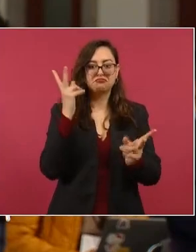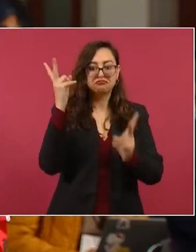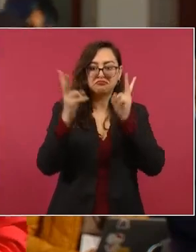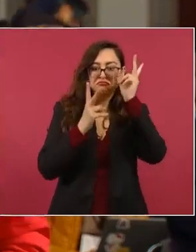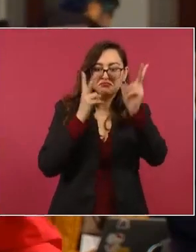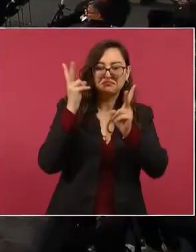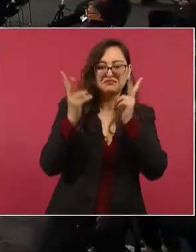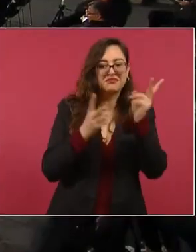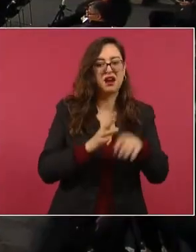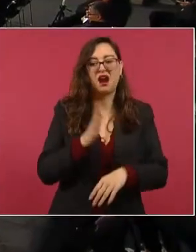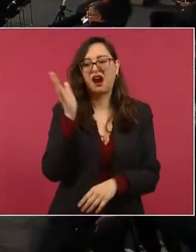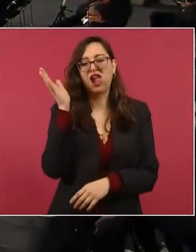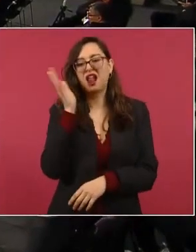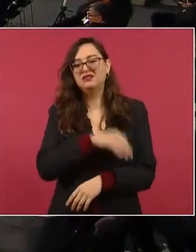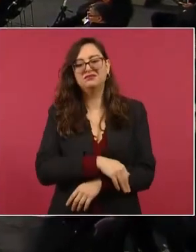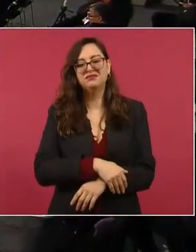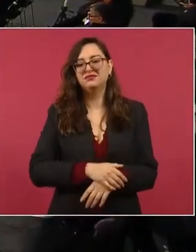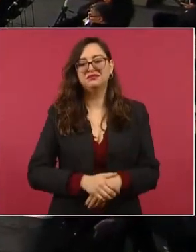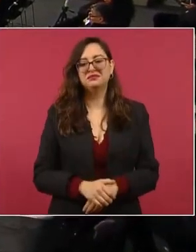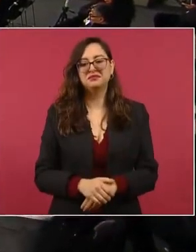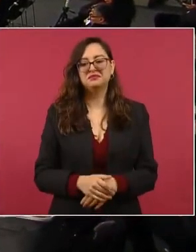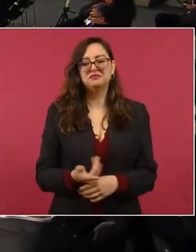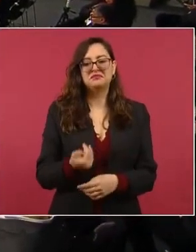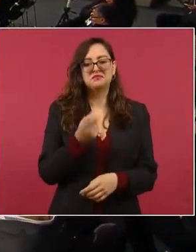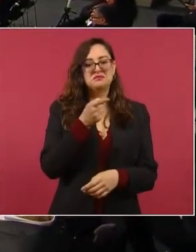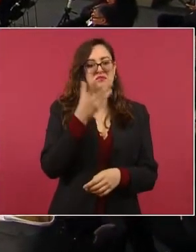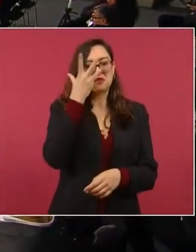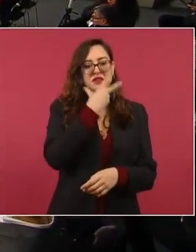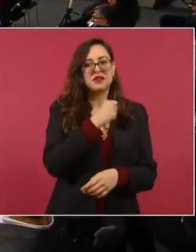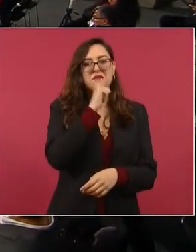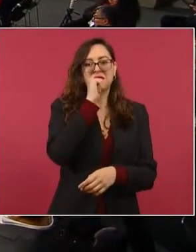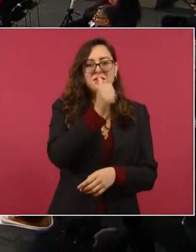están desafortunadamente